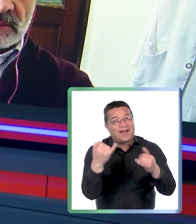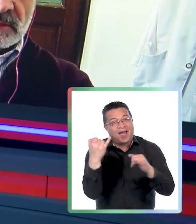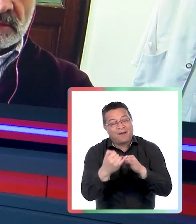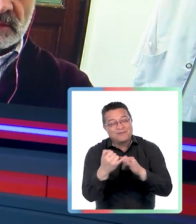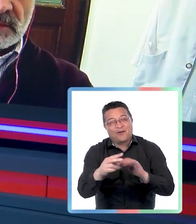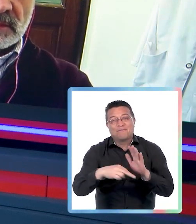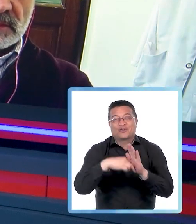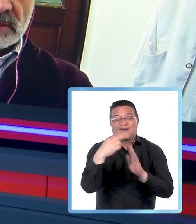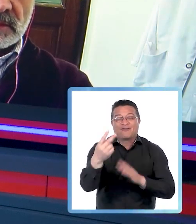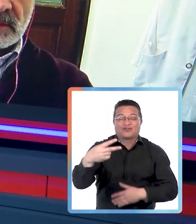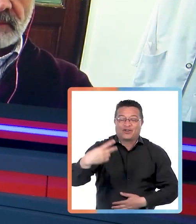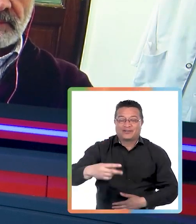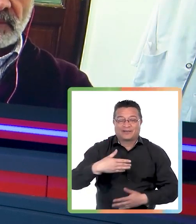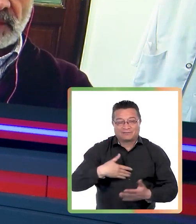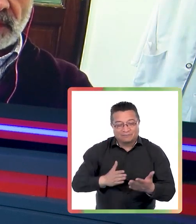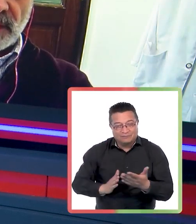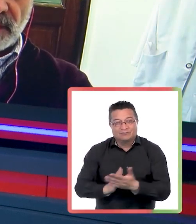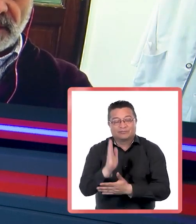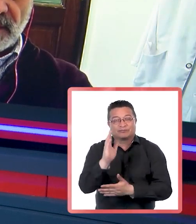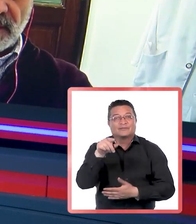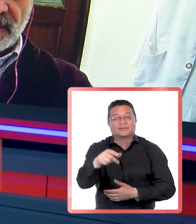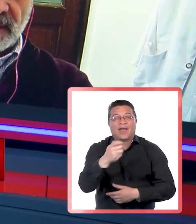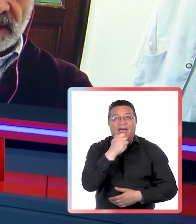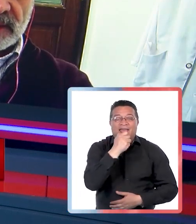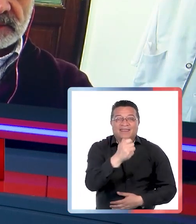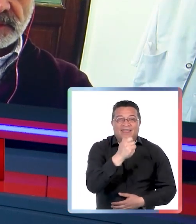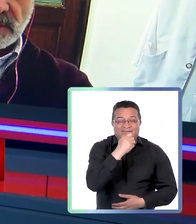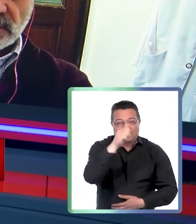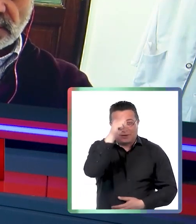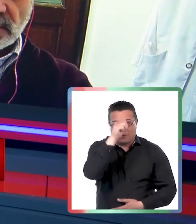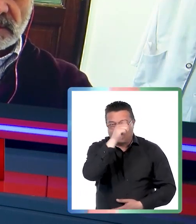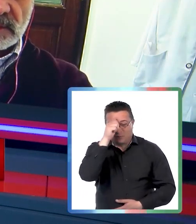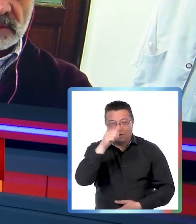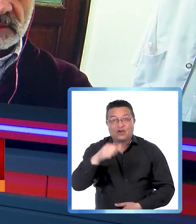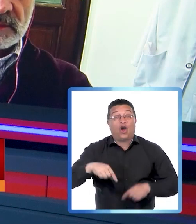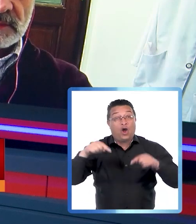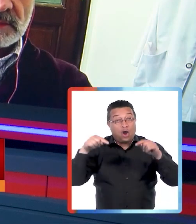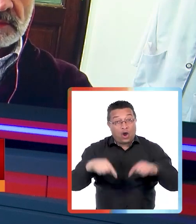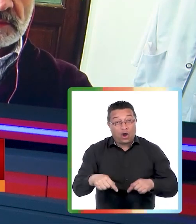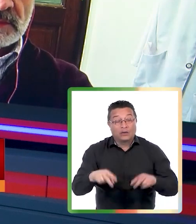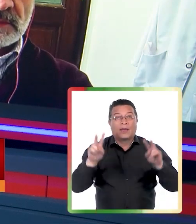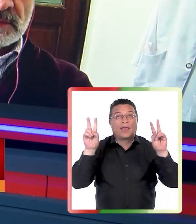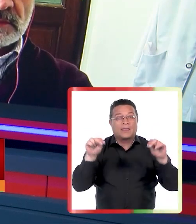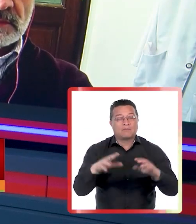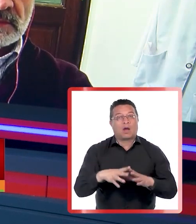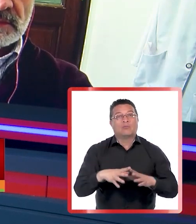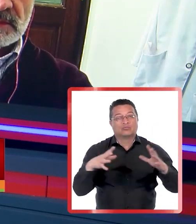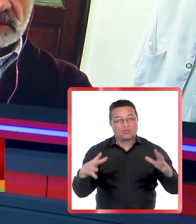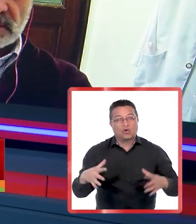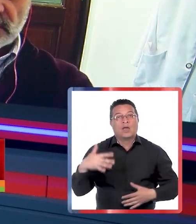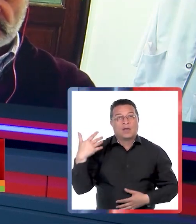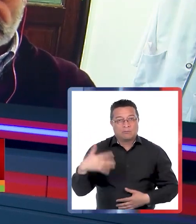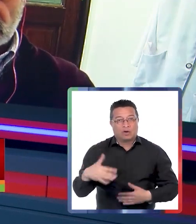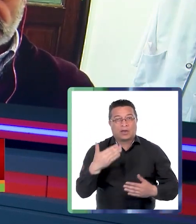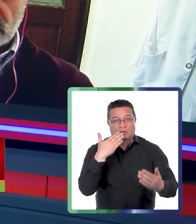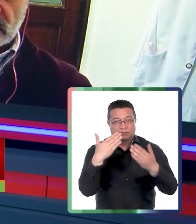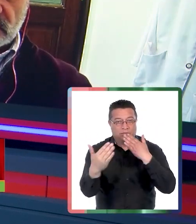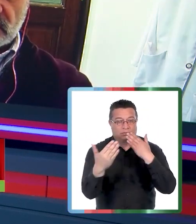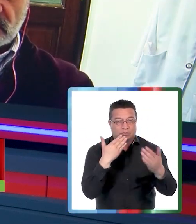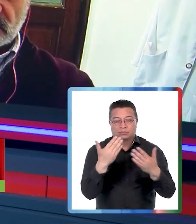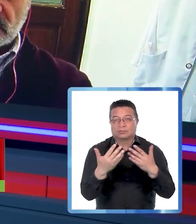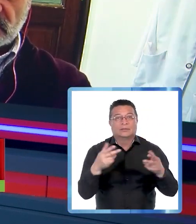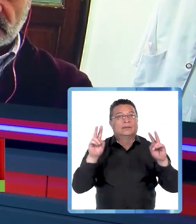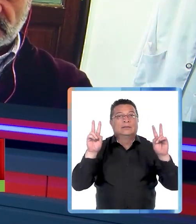¿Cómo están amigos y amigas de Portavoz Noticias? Damos inicio a una nueva entrevista del día domingo. Hoy tenemos un tema muy importante